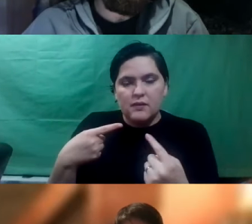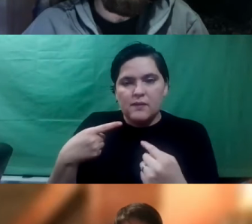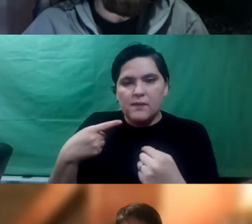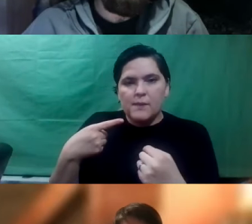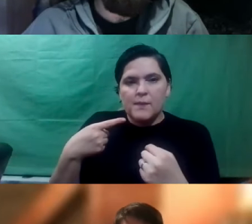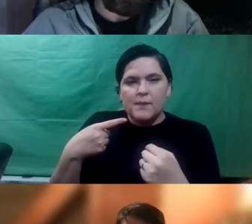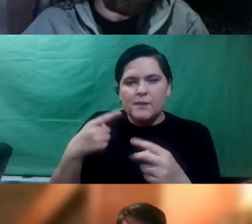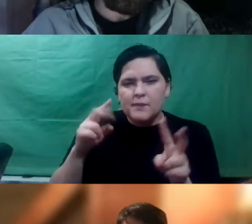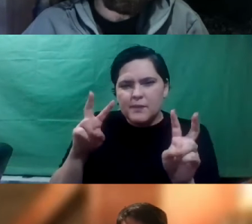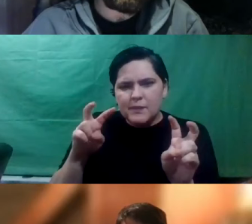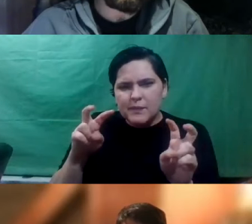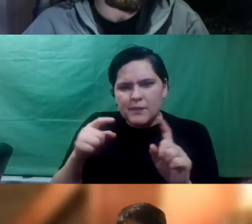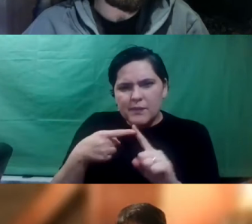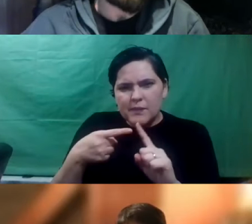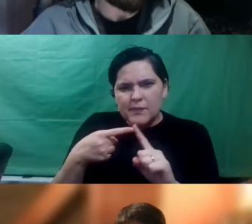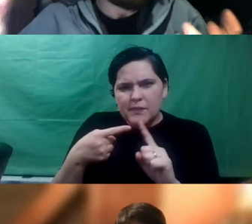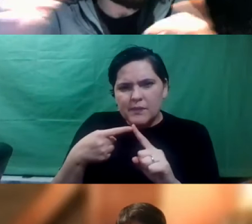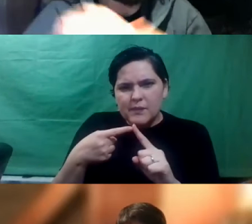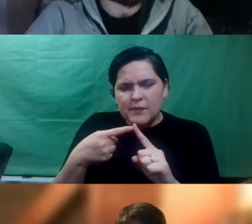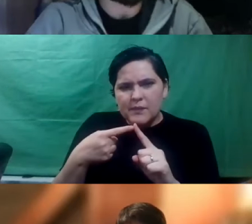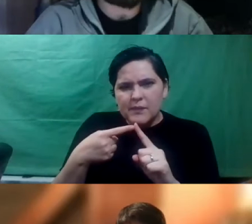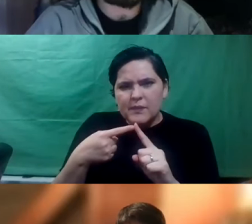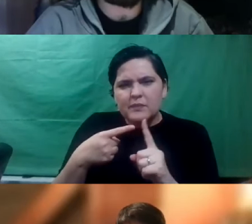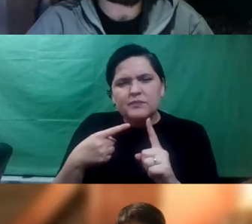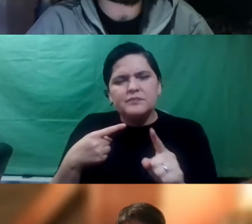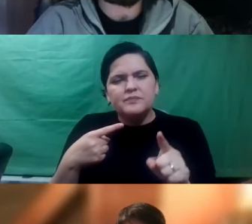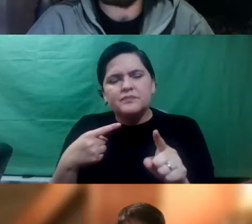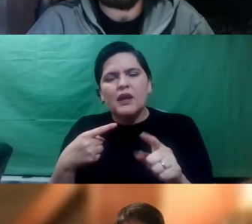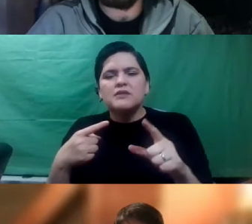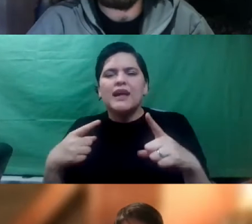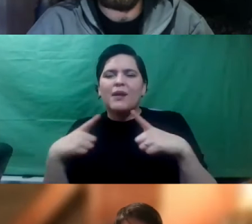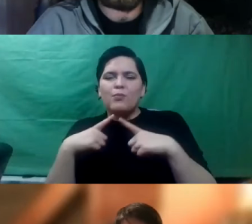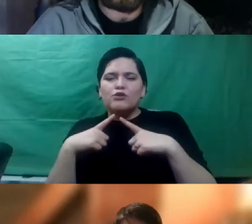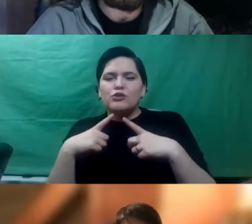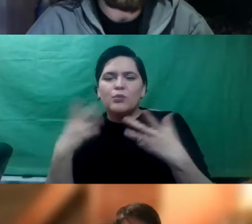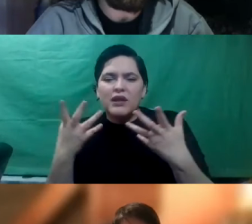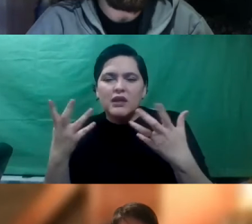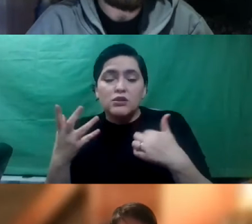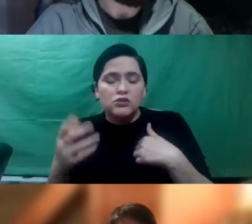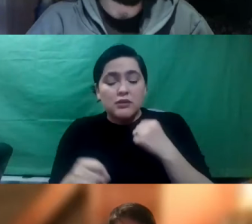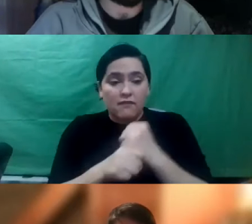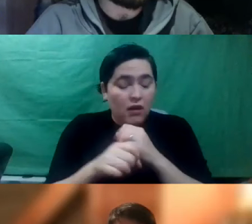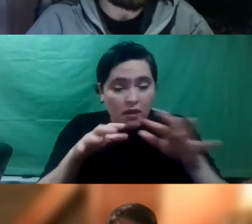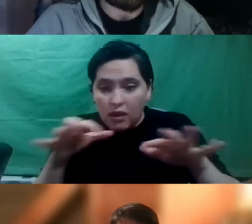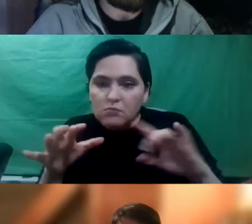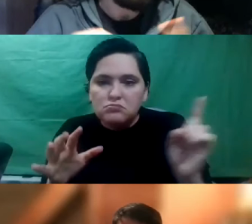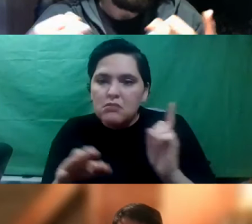era sobre el resting state. Claro, en el fondo se le llama estado de reposo porque no le estás pidiendo ninguna tarea al sujeto,